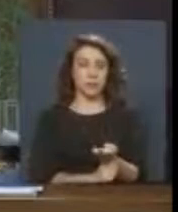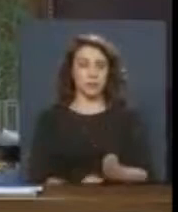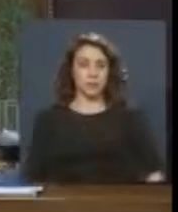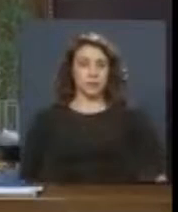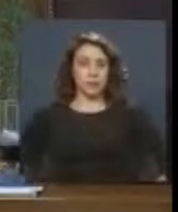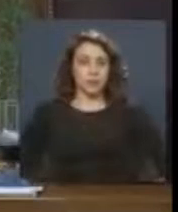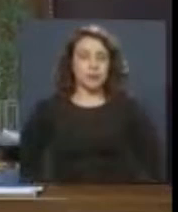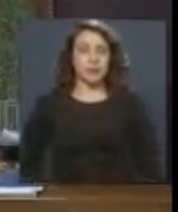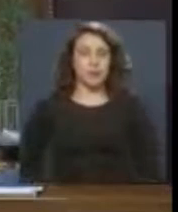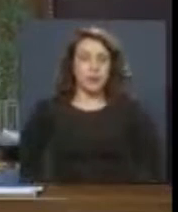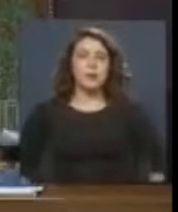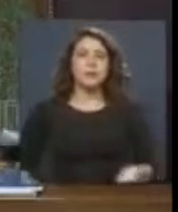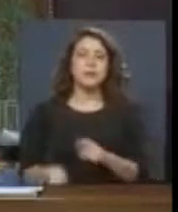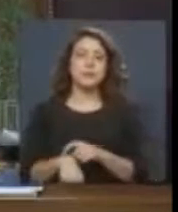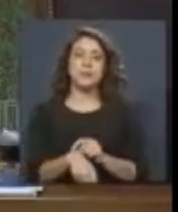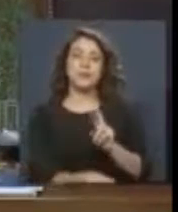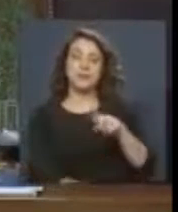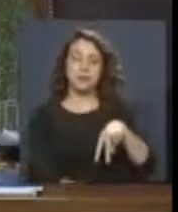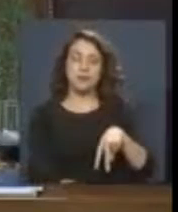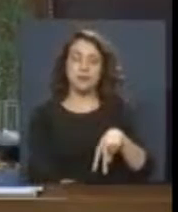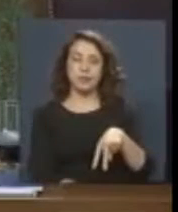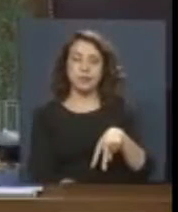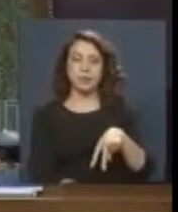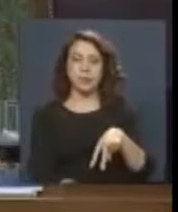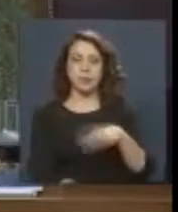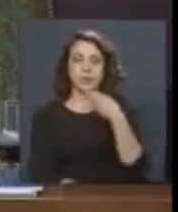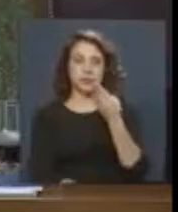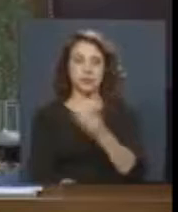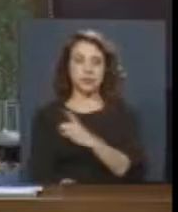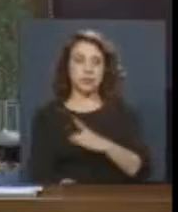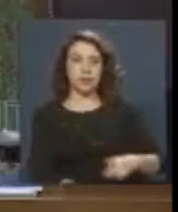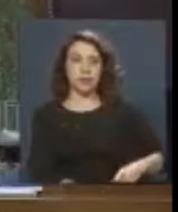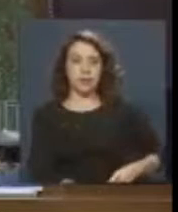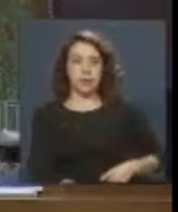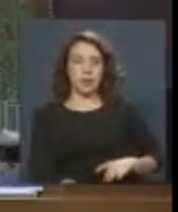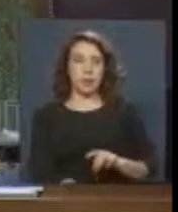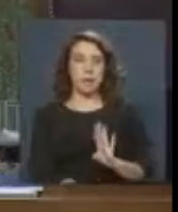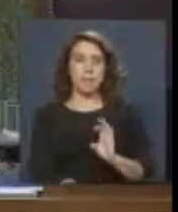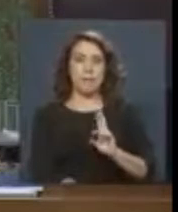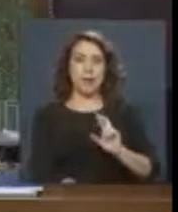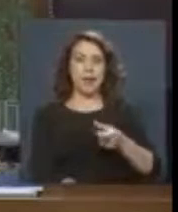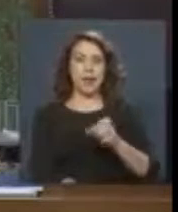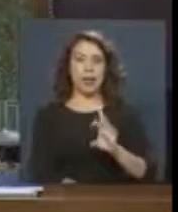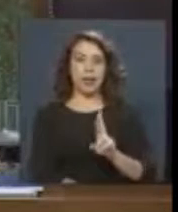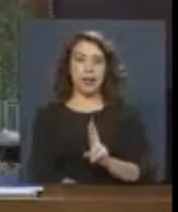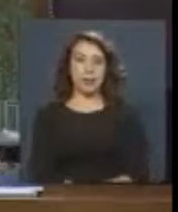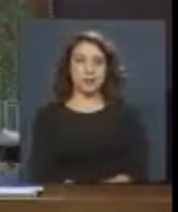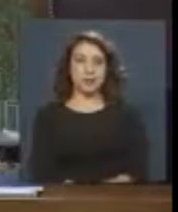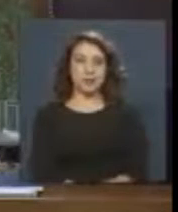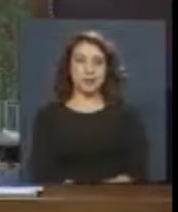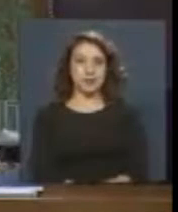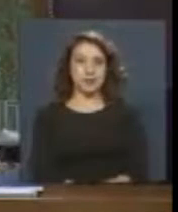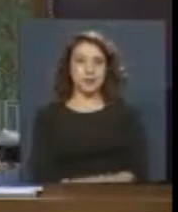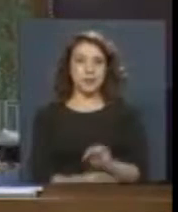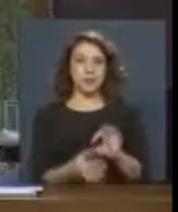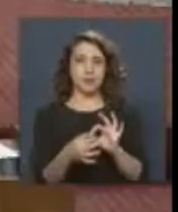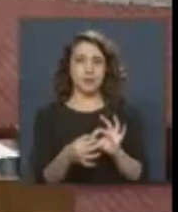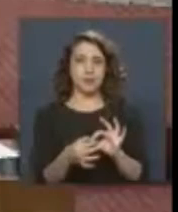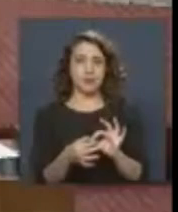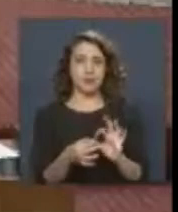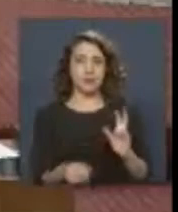A continuación, en el tiempo de renovación nacional, tiene la palabra el diputado Bernardo Berger. Muchas gracias,